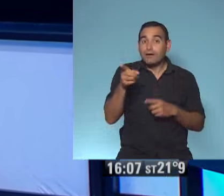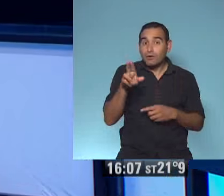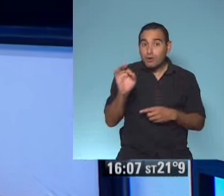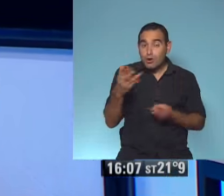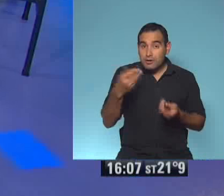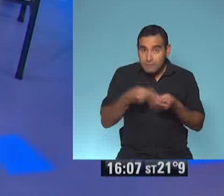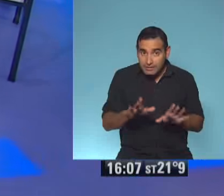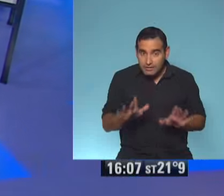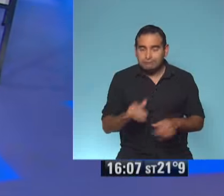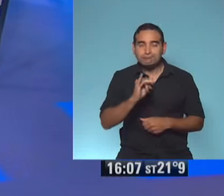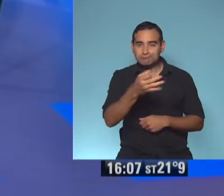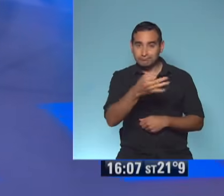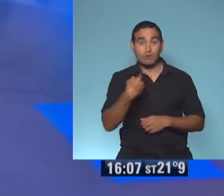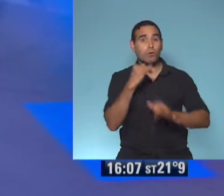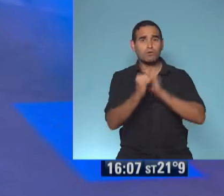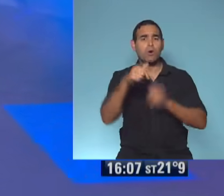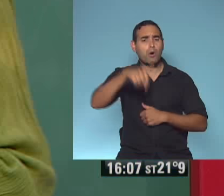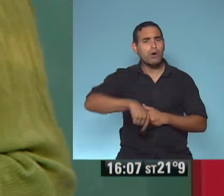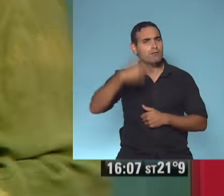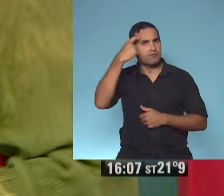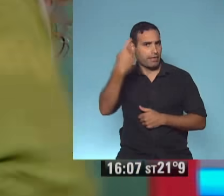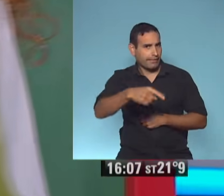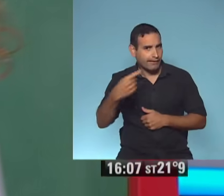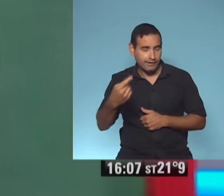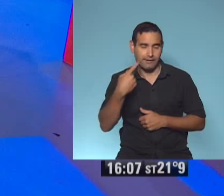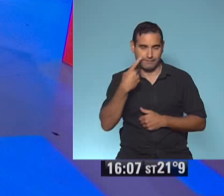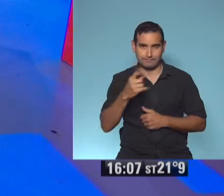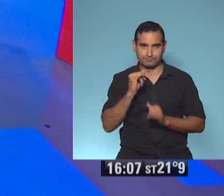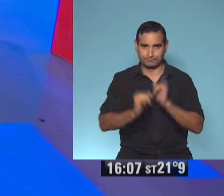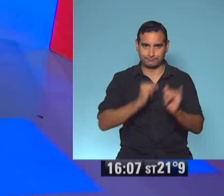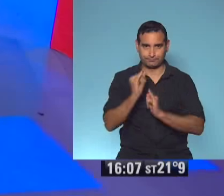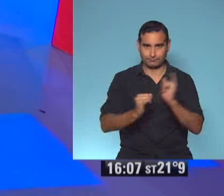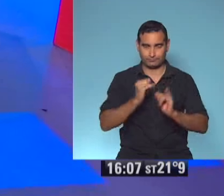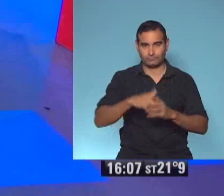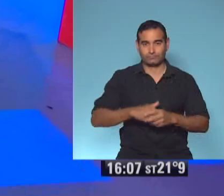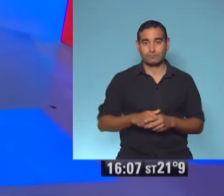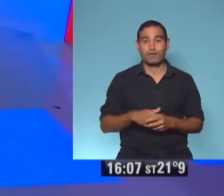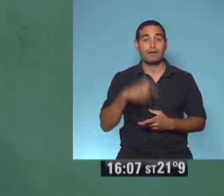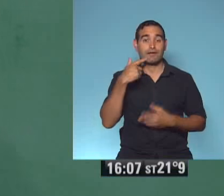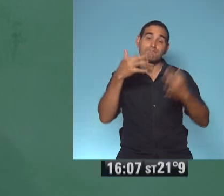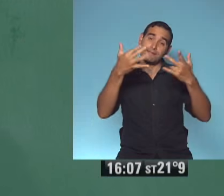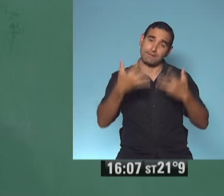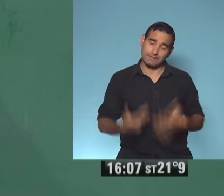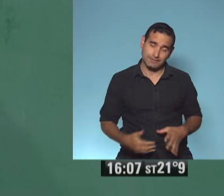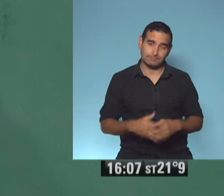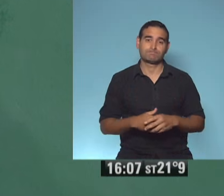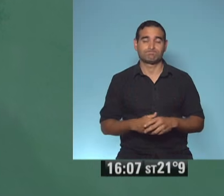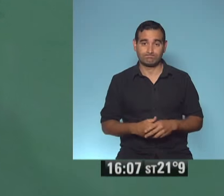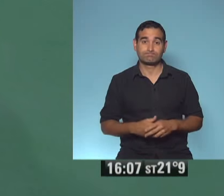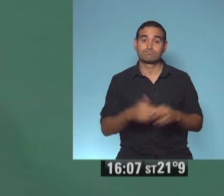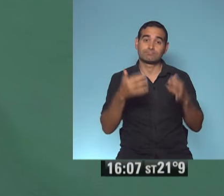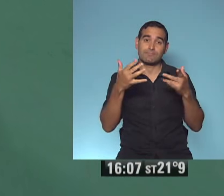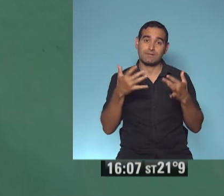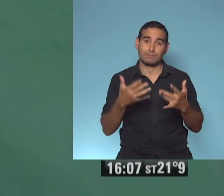empezar entonces? Sí, les voy a contar qué vamos a ver hoy en todo el día. Vamos a ver matemáticas.